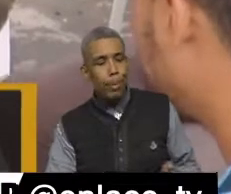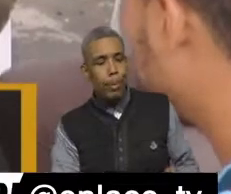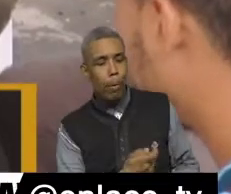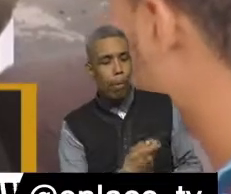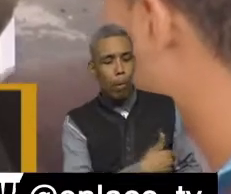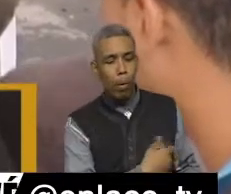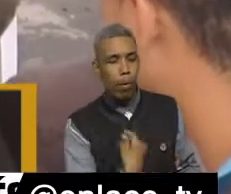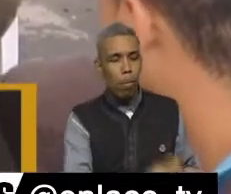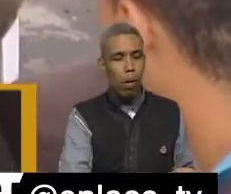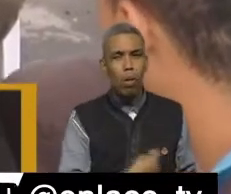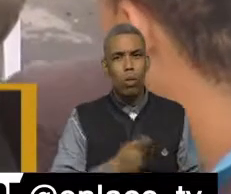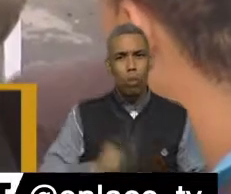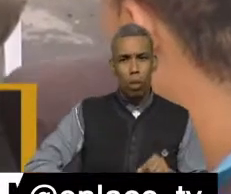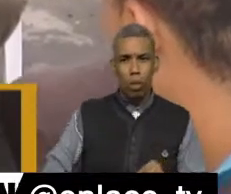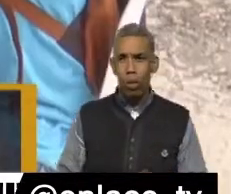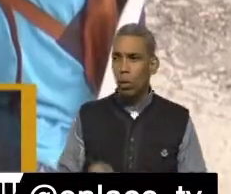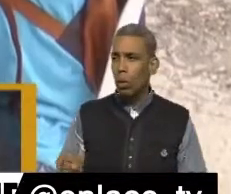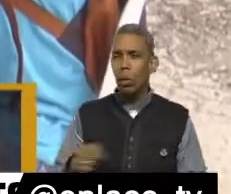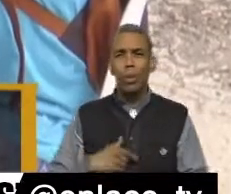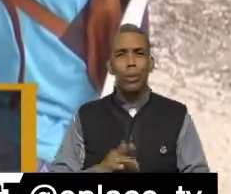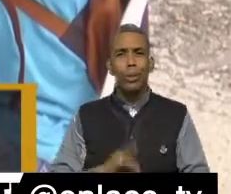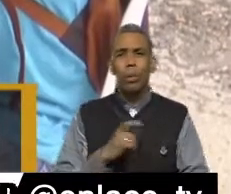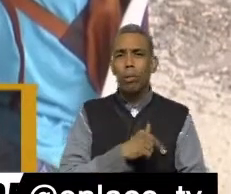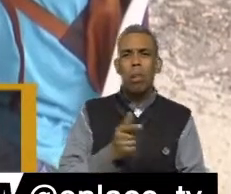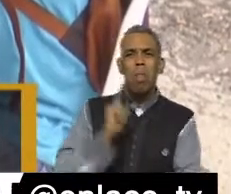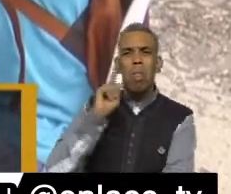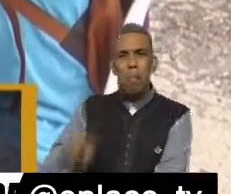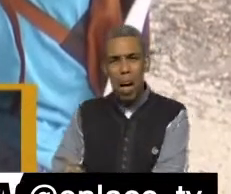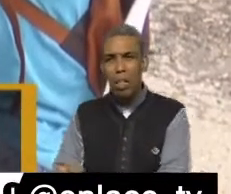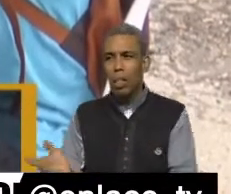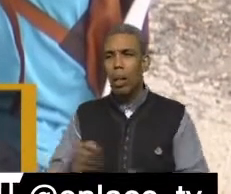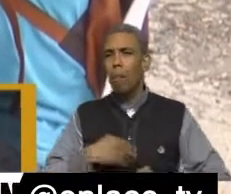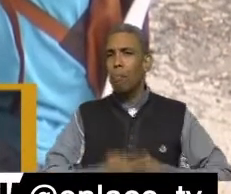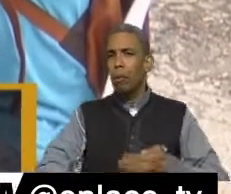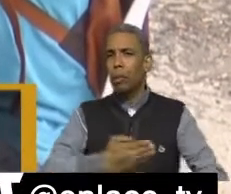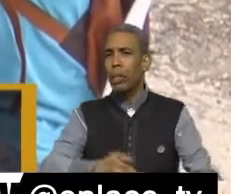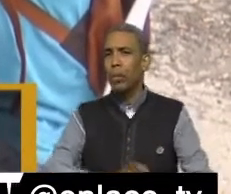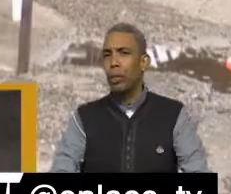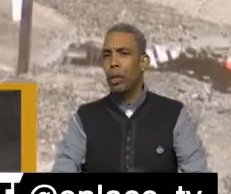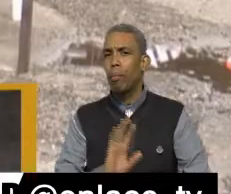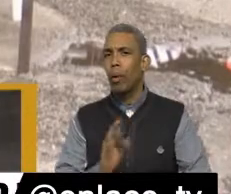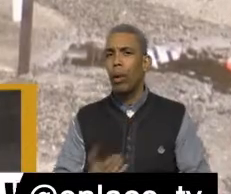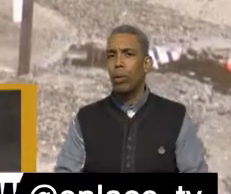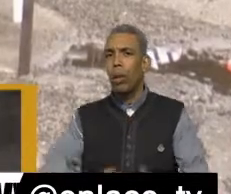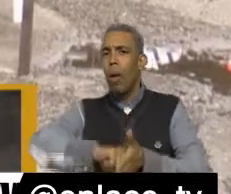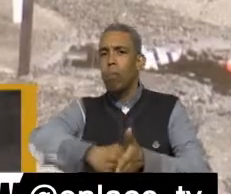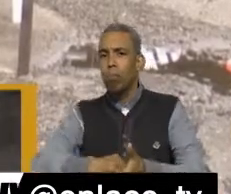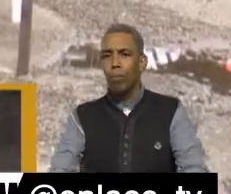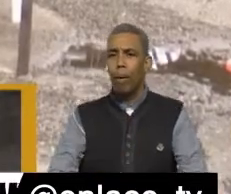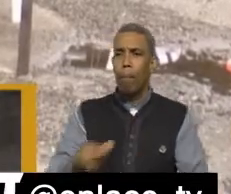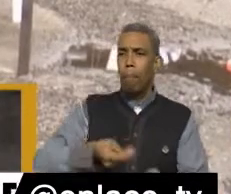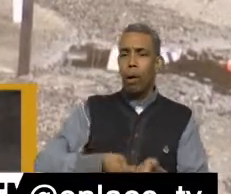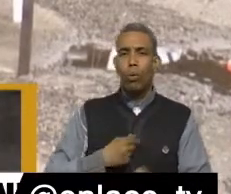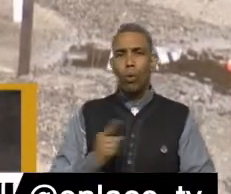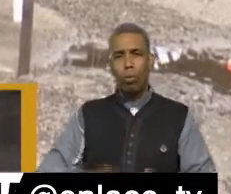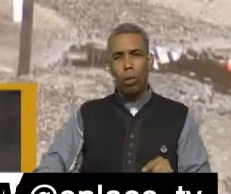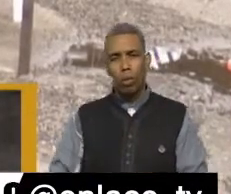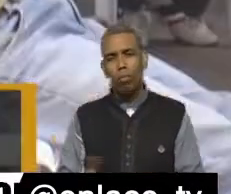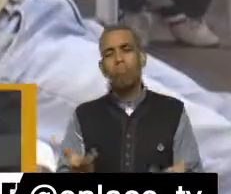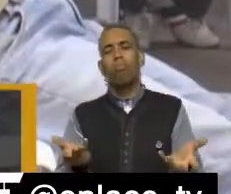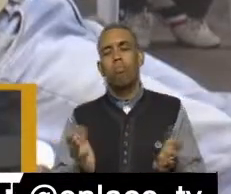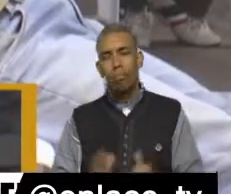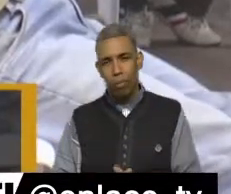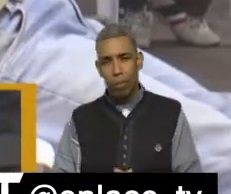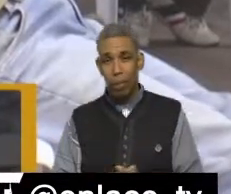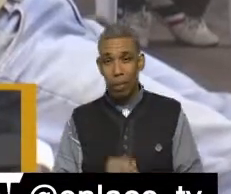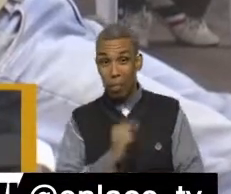pagado a nosotros. Y ahora dicen que no, que tiene un embargo por los intereses de esa plata que le están debiendo a ellos. Y no se da el pago a estos trabajadores porque Cor Magdalena